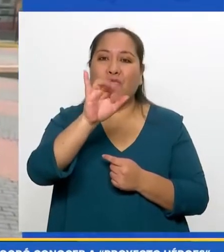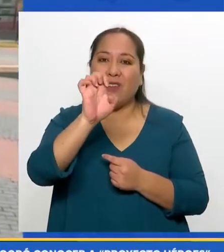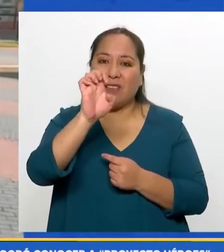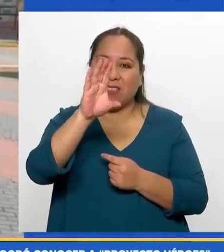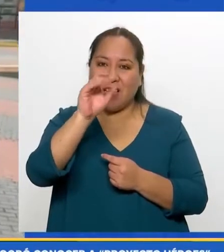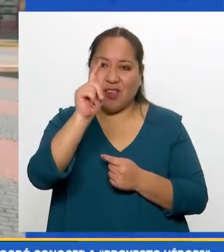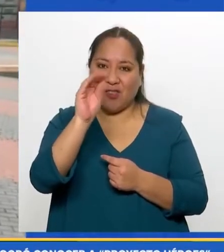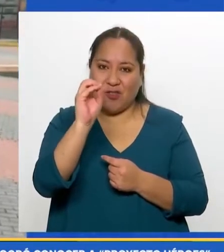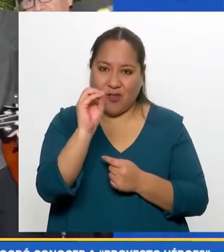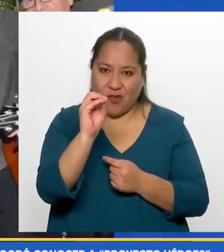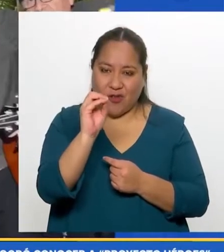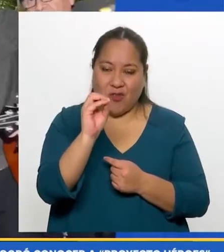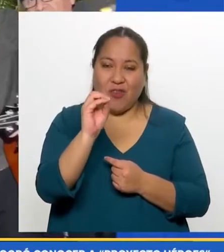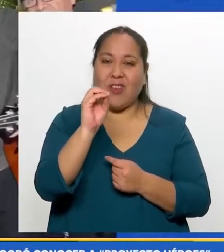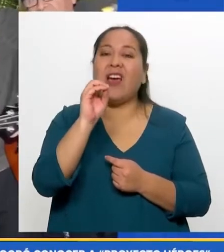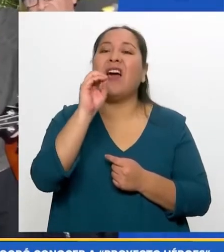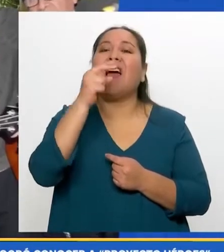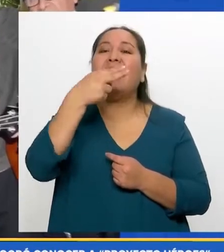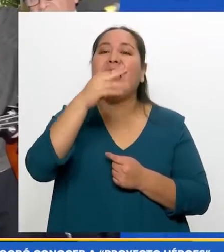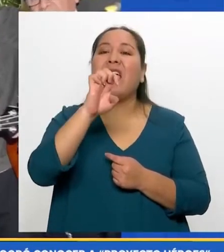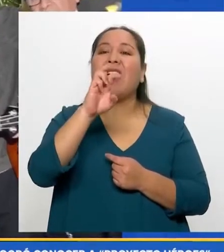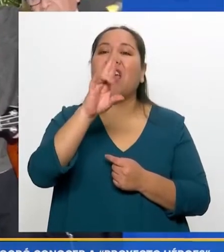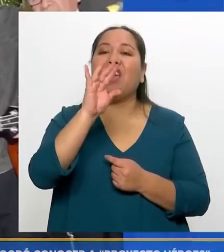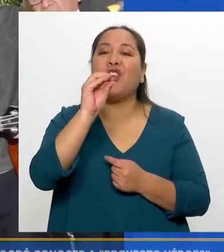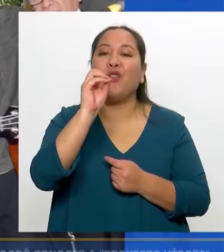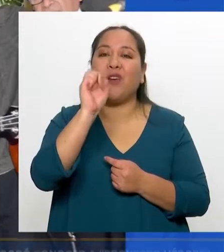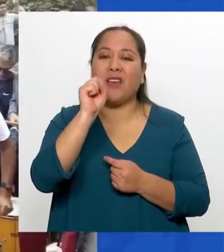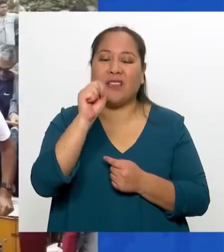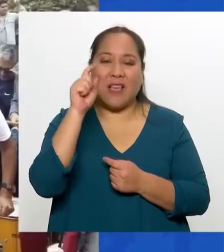Llamó el profe Oscar,